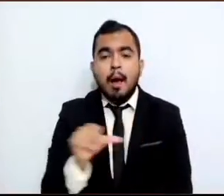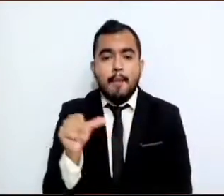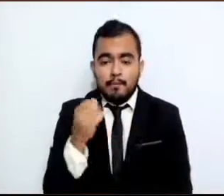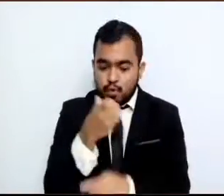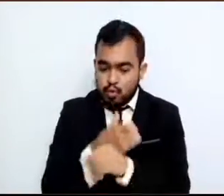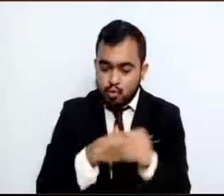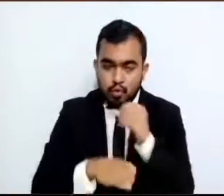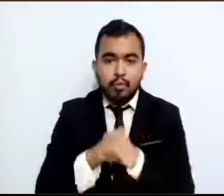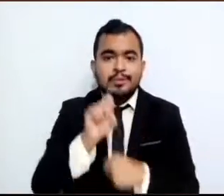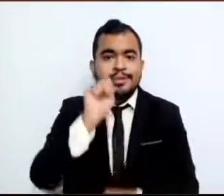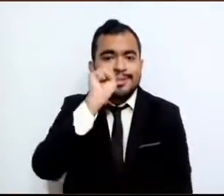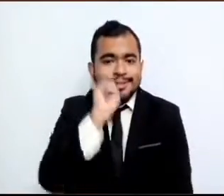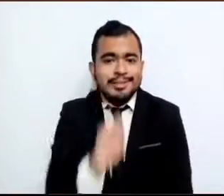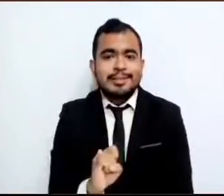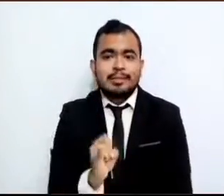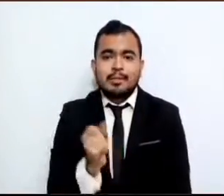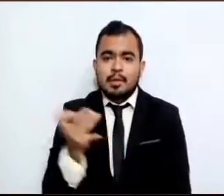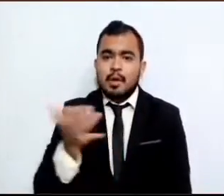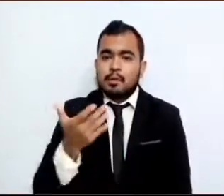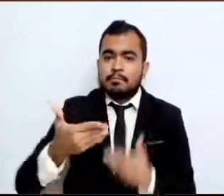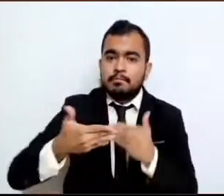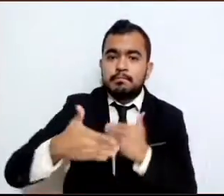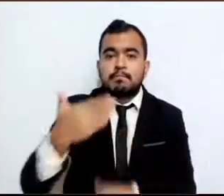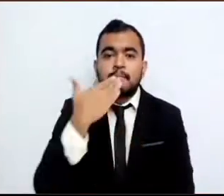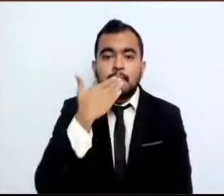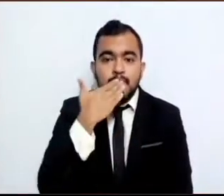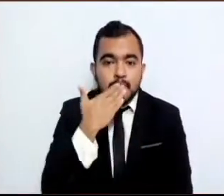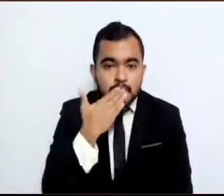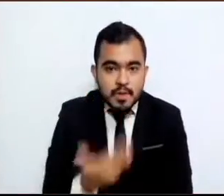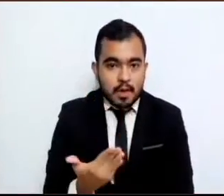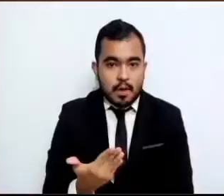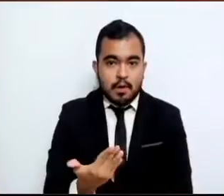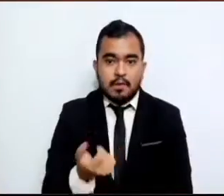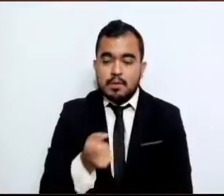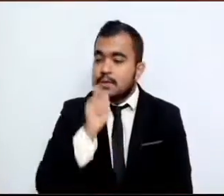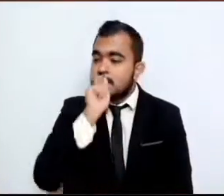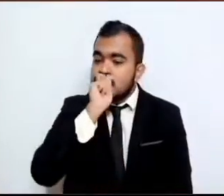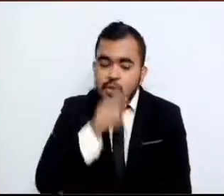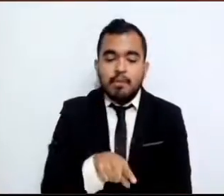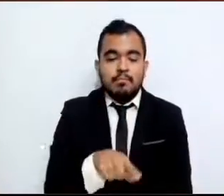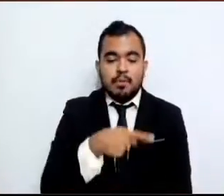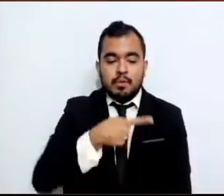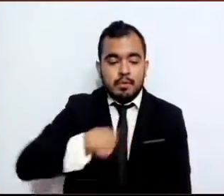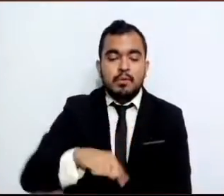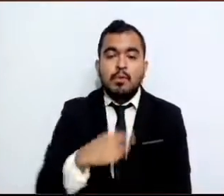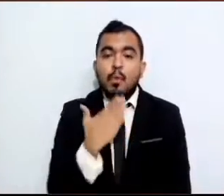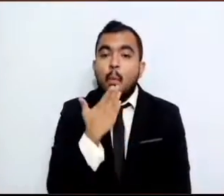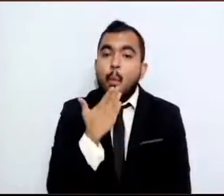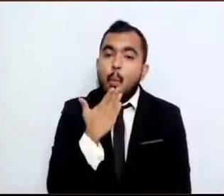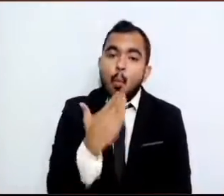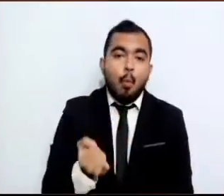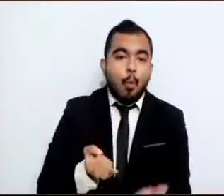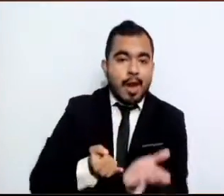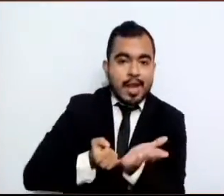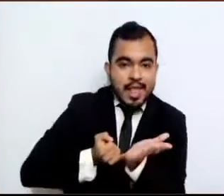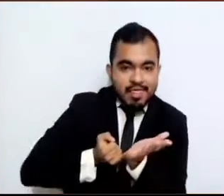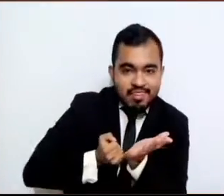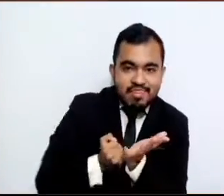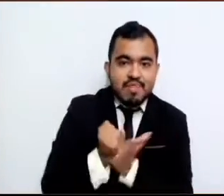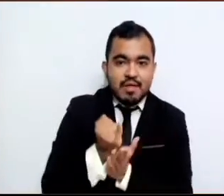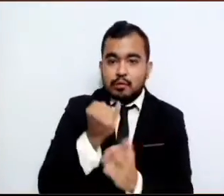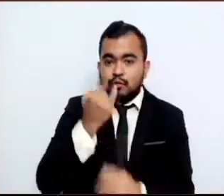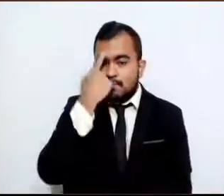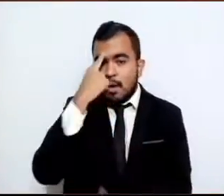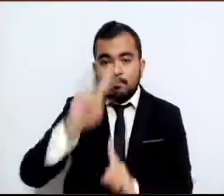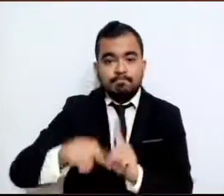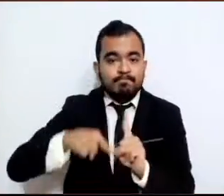salgan bien y que hagamos y tomemos buenas decisiones en pro